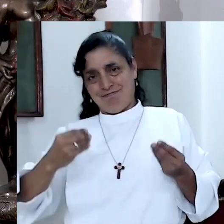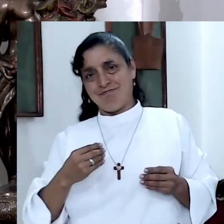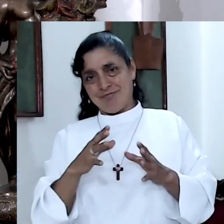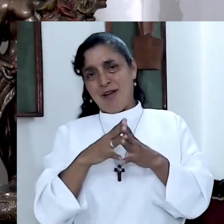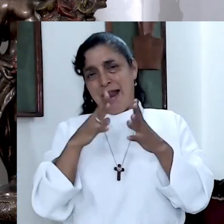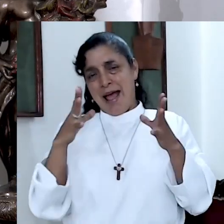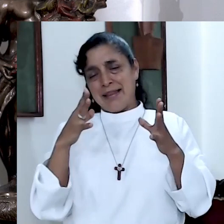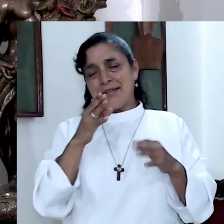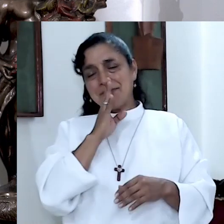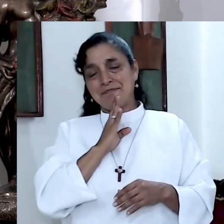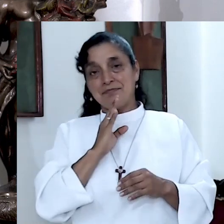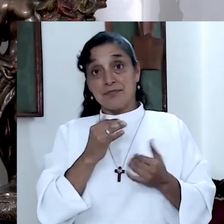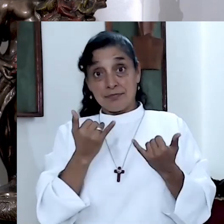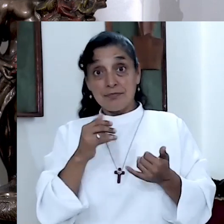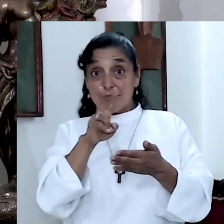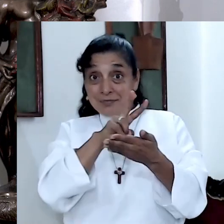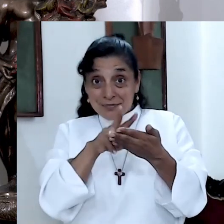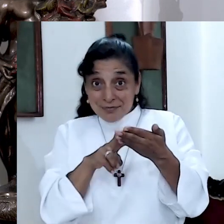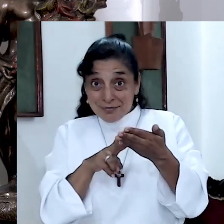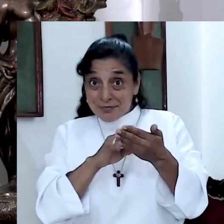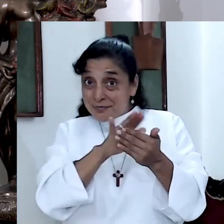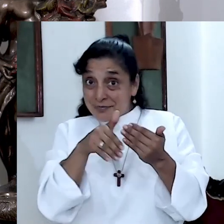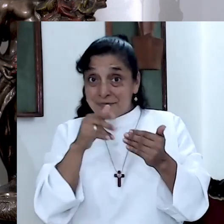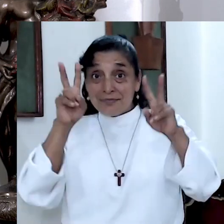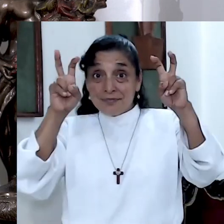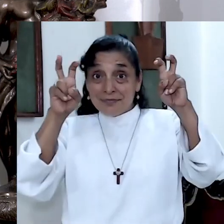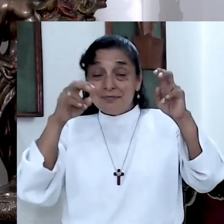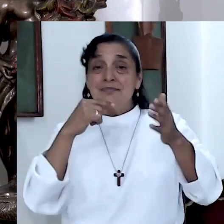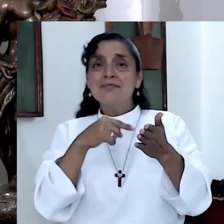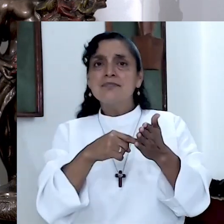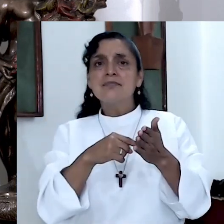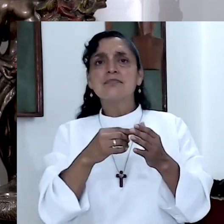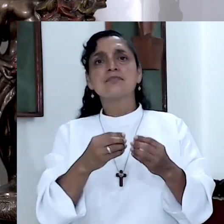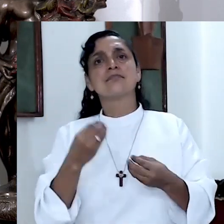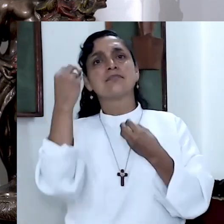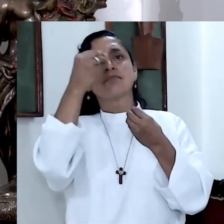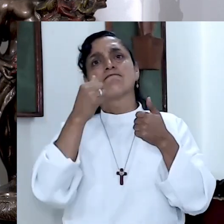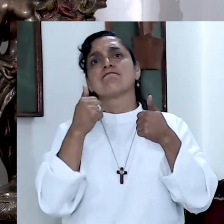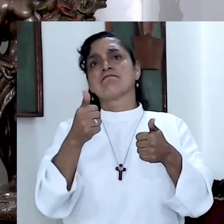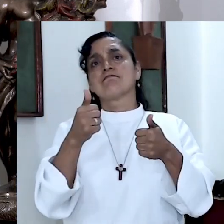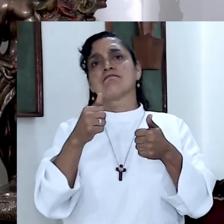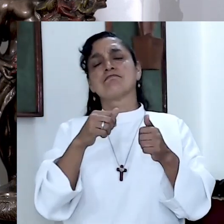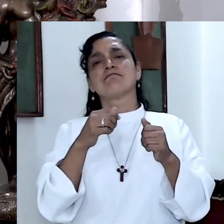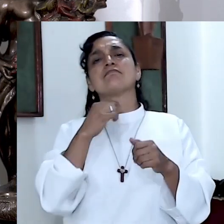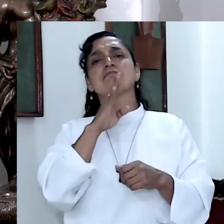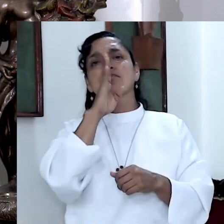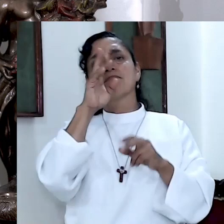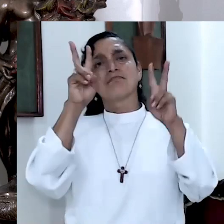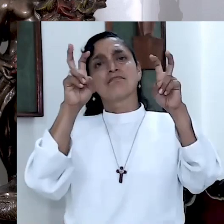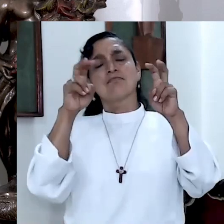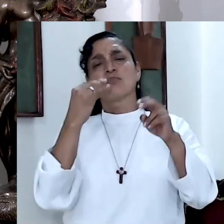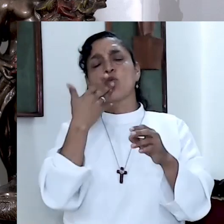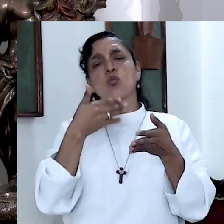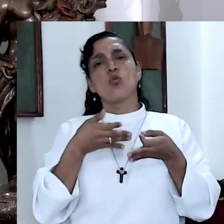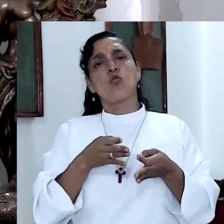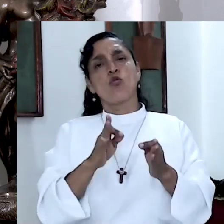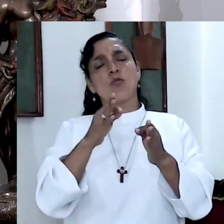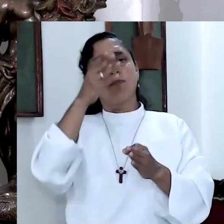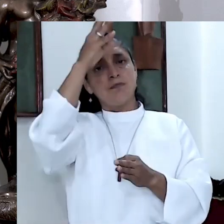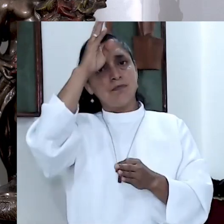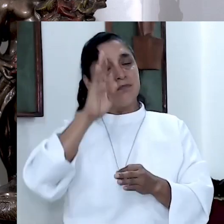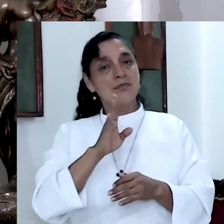las lecturas nos hablan justamente de esta virtud, de esta forma como